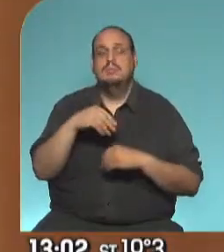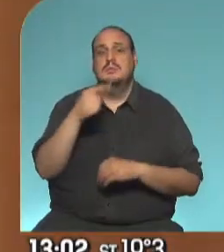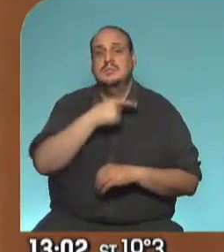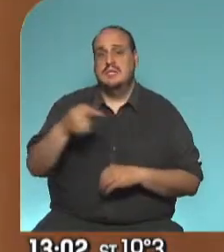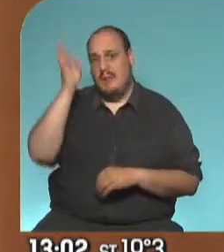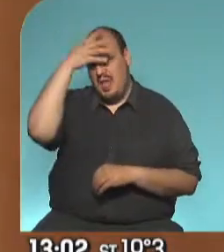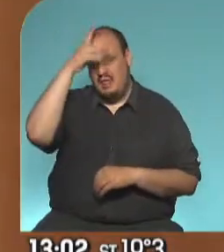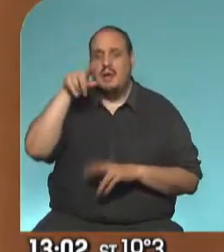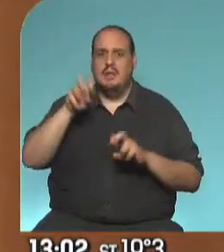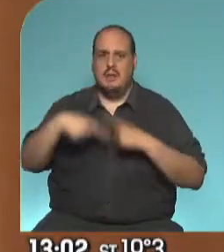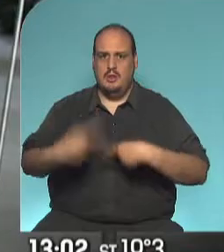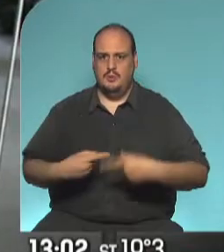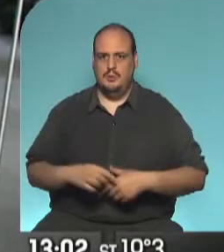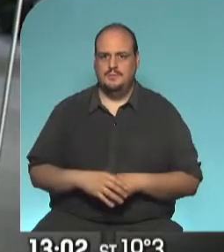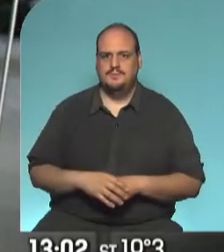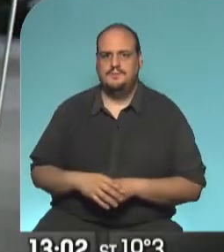seguimos con el tema.